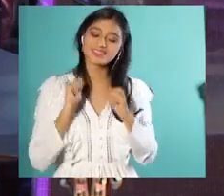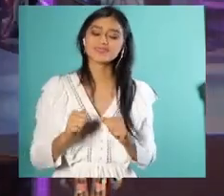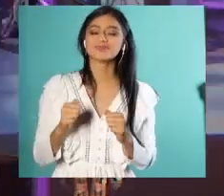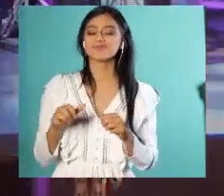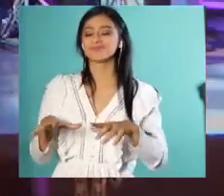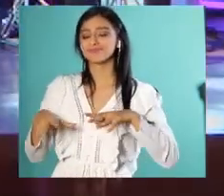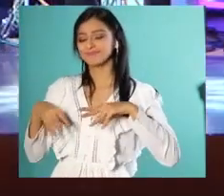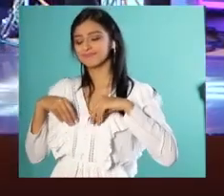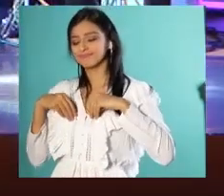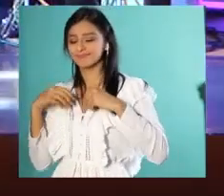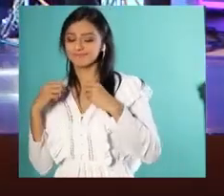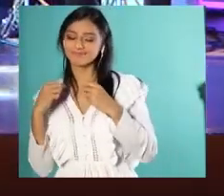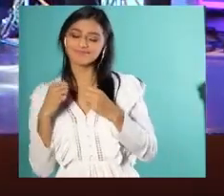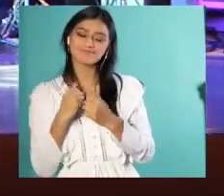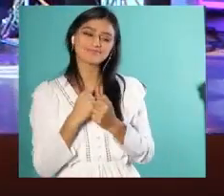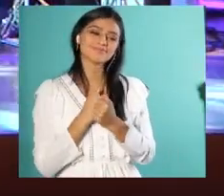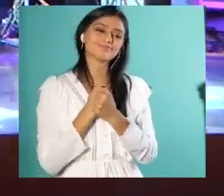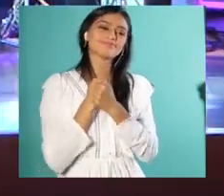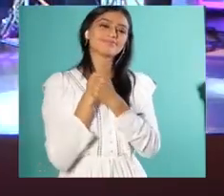llevar.